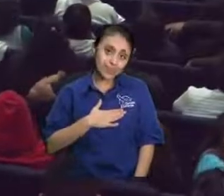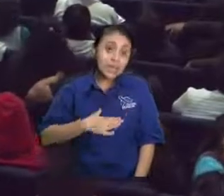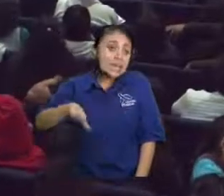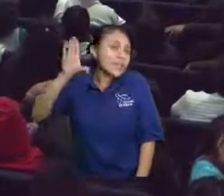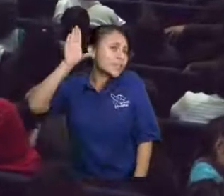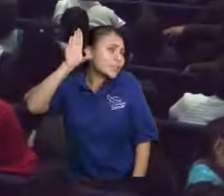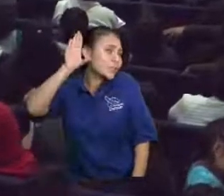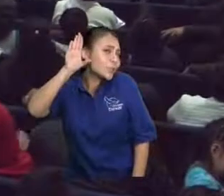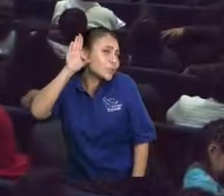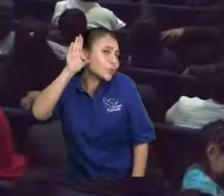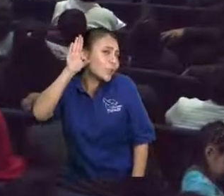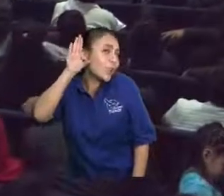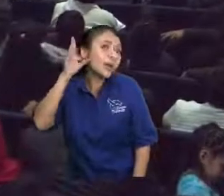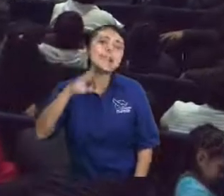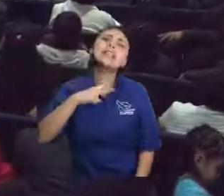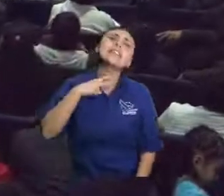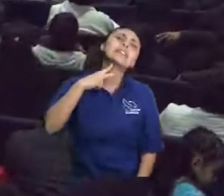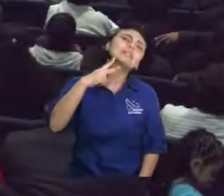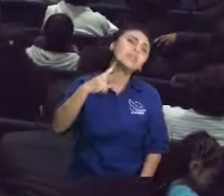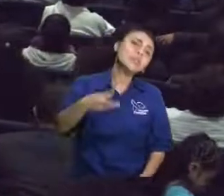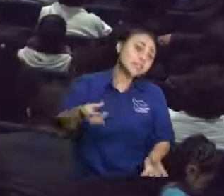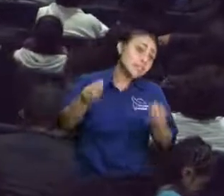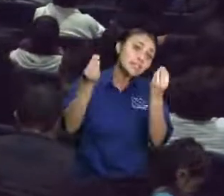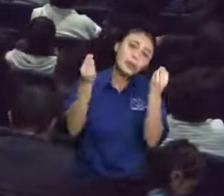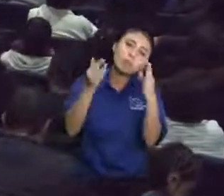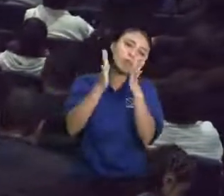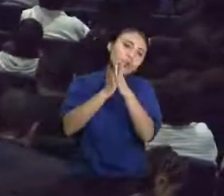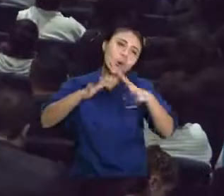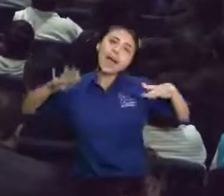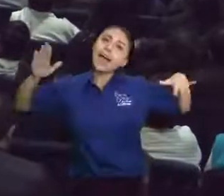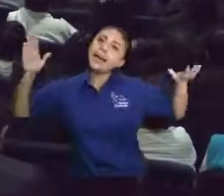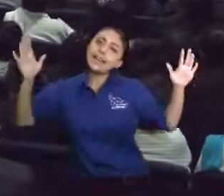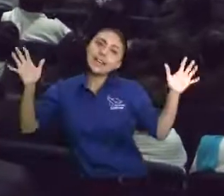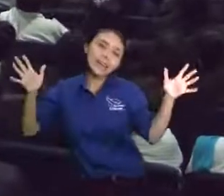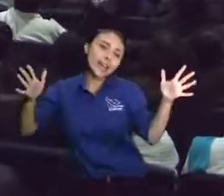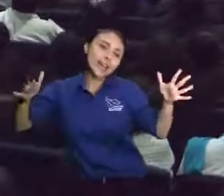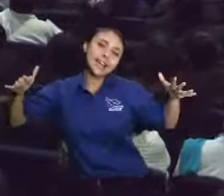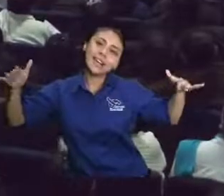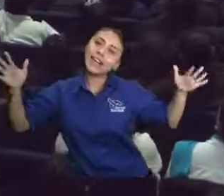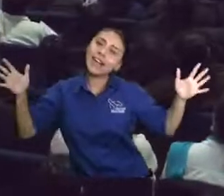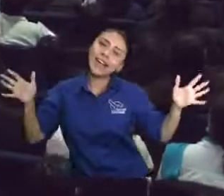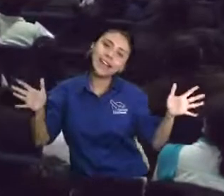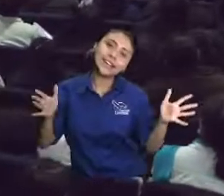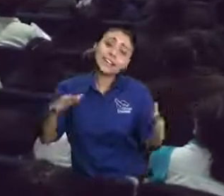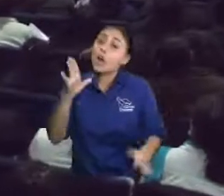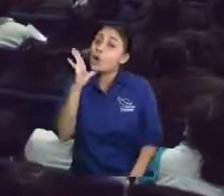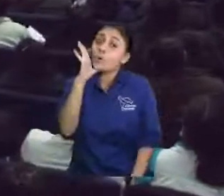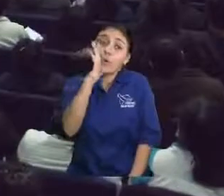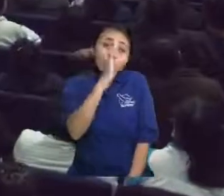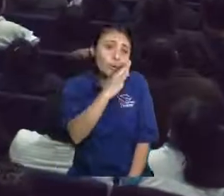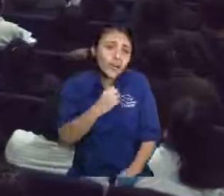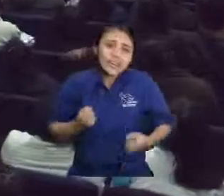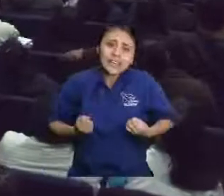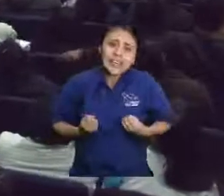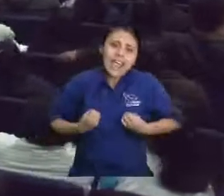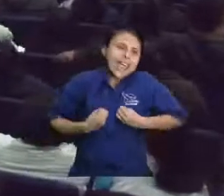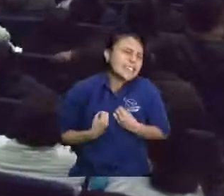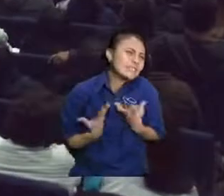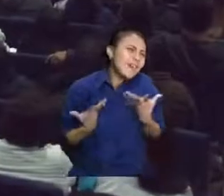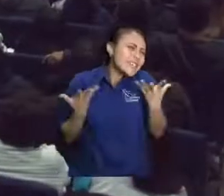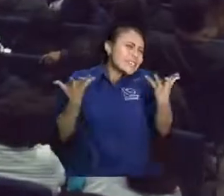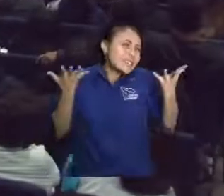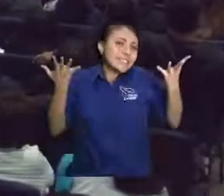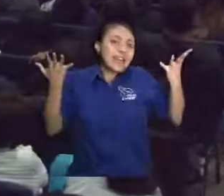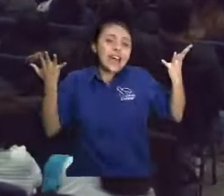Sí, sí, sí. Pero llega un momento ese himno, sigue cantando, cuando dice todo lo que